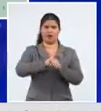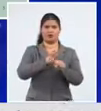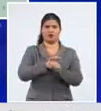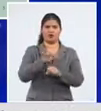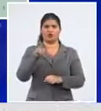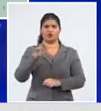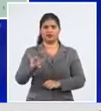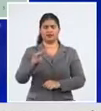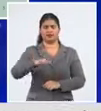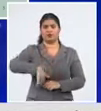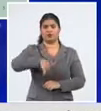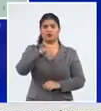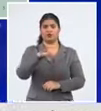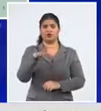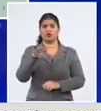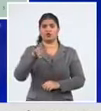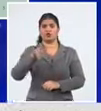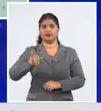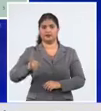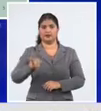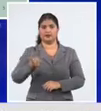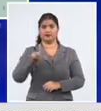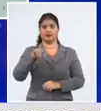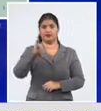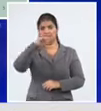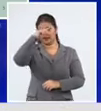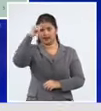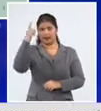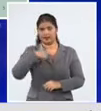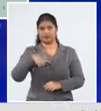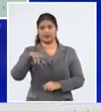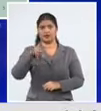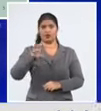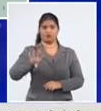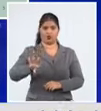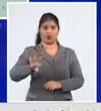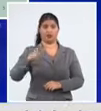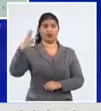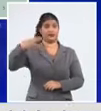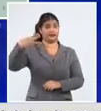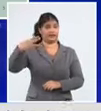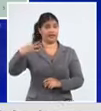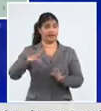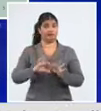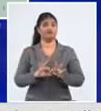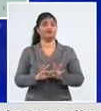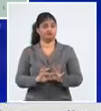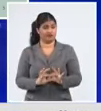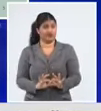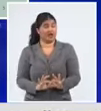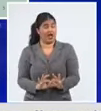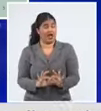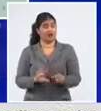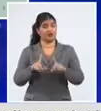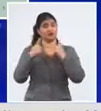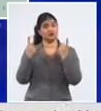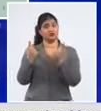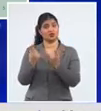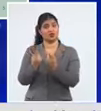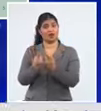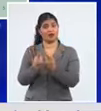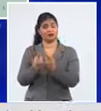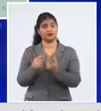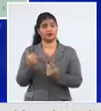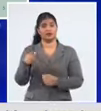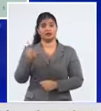en La Lisa 94. De todas formas, con 85 en 10 de octubre, 84 en El